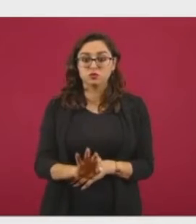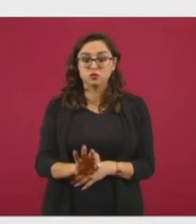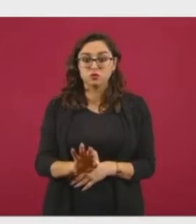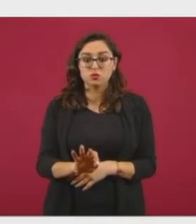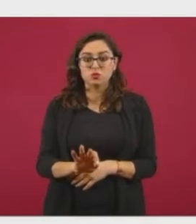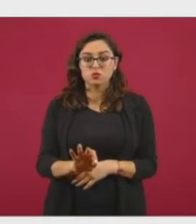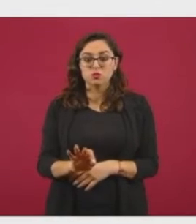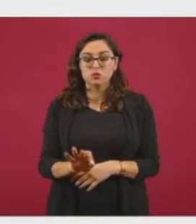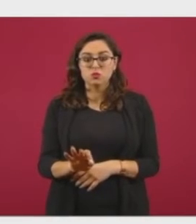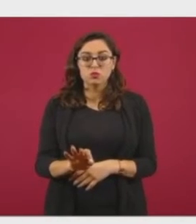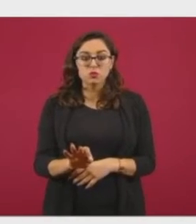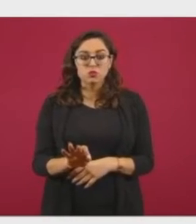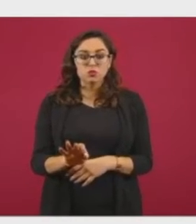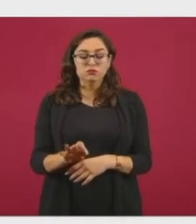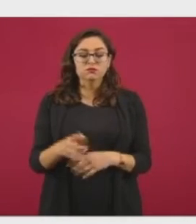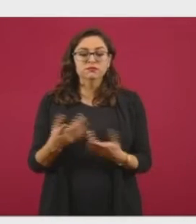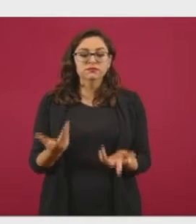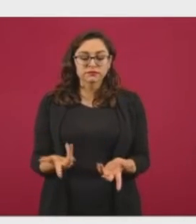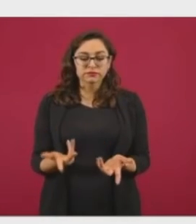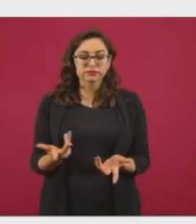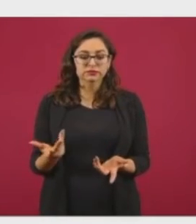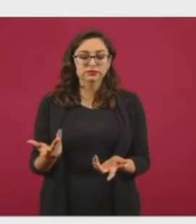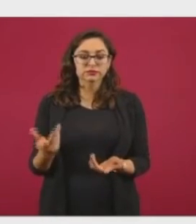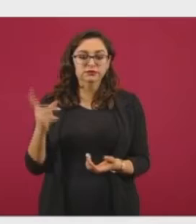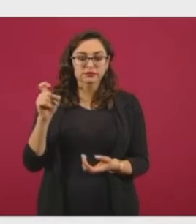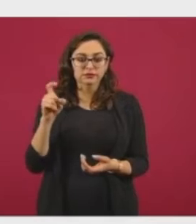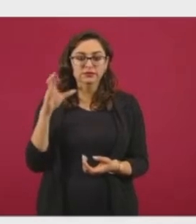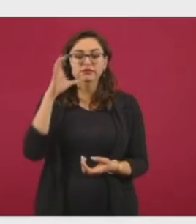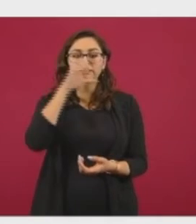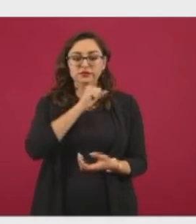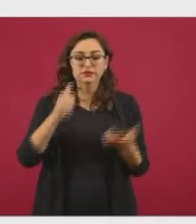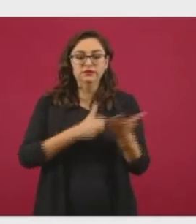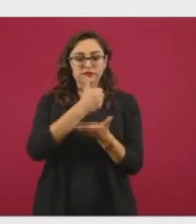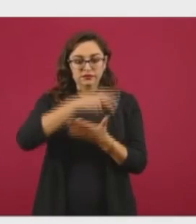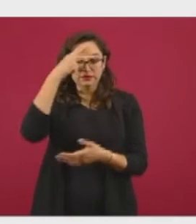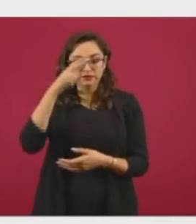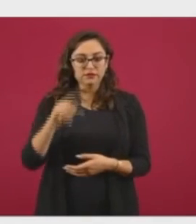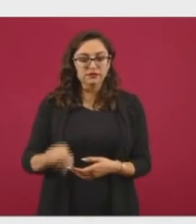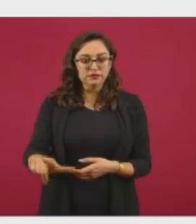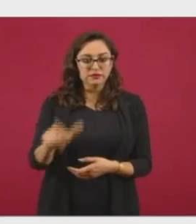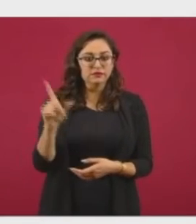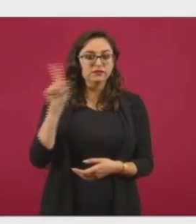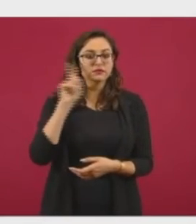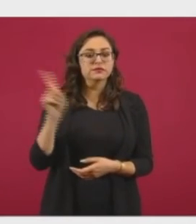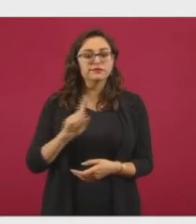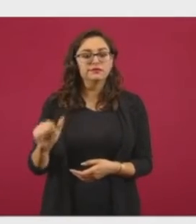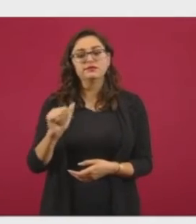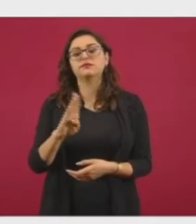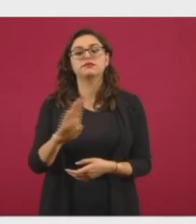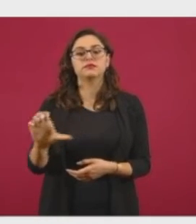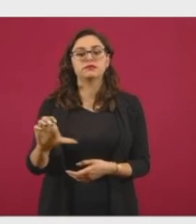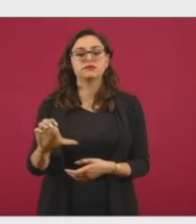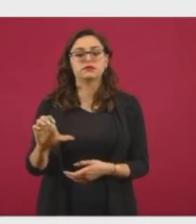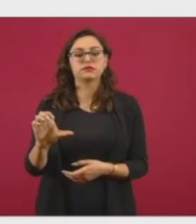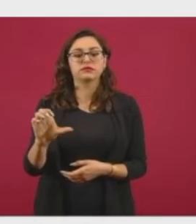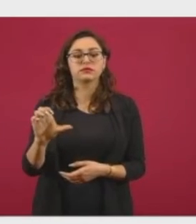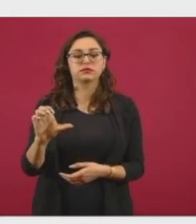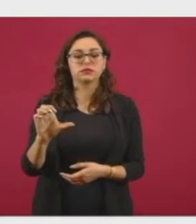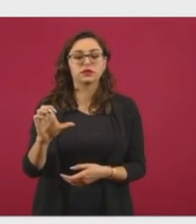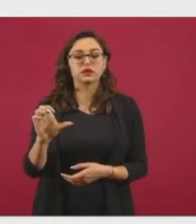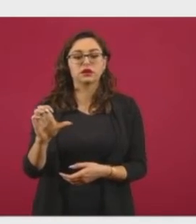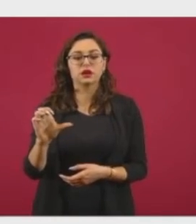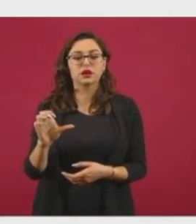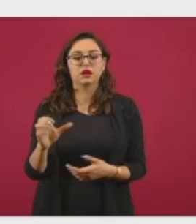está encabezados por Aguascalientes, Ciudad de México, Nuevo León, Zacatecas y Baja California, que tienen